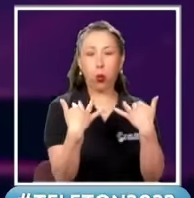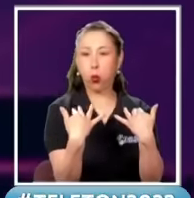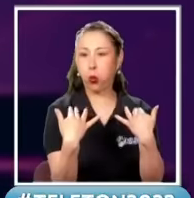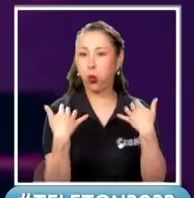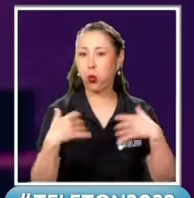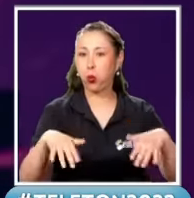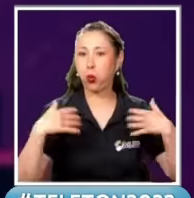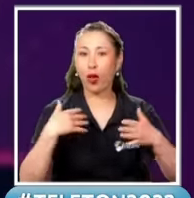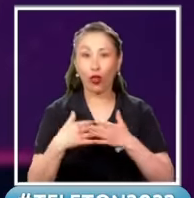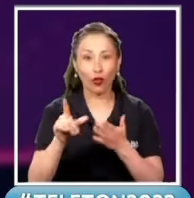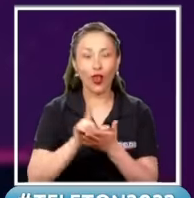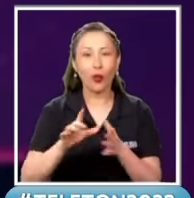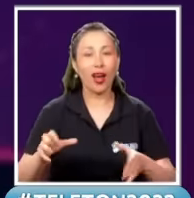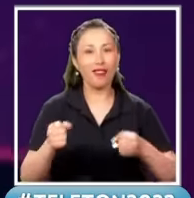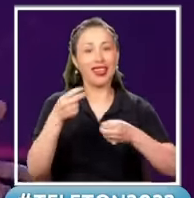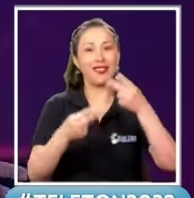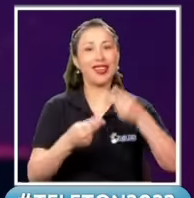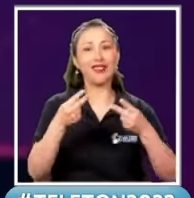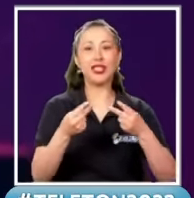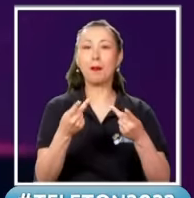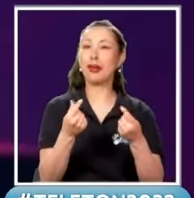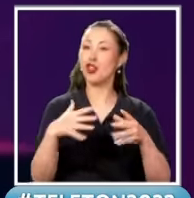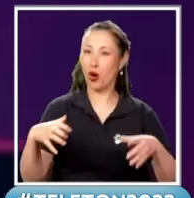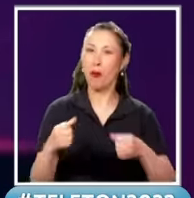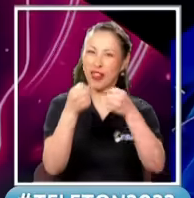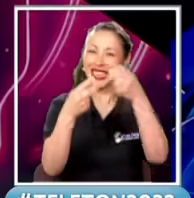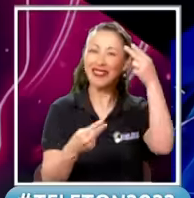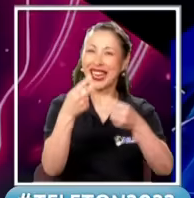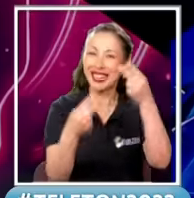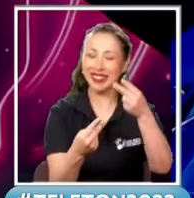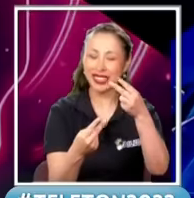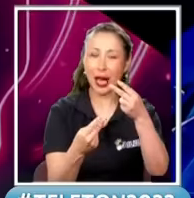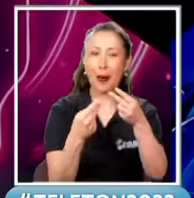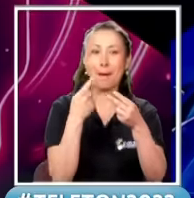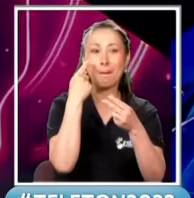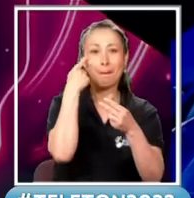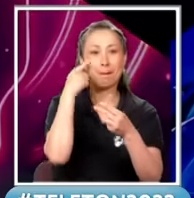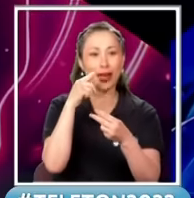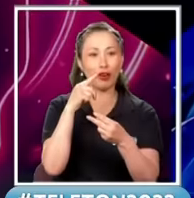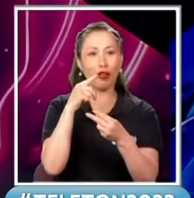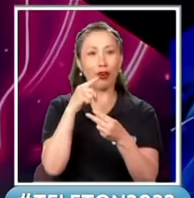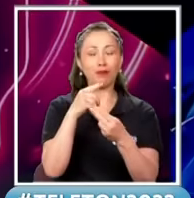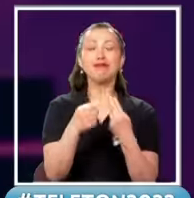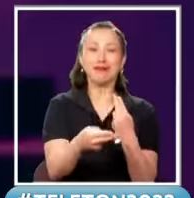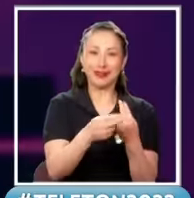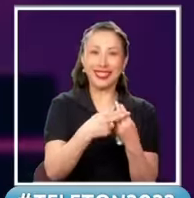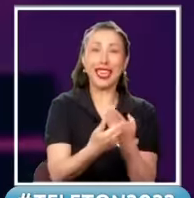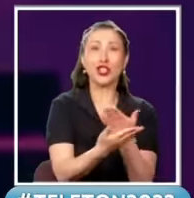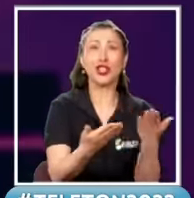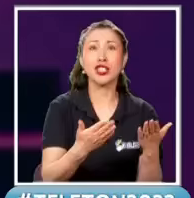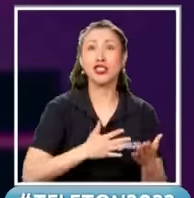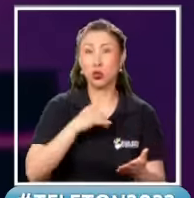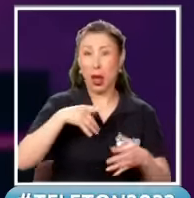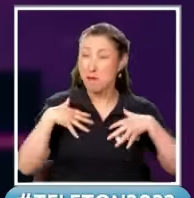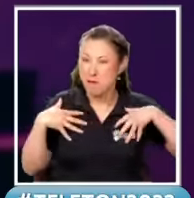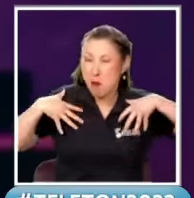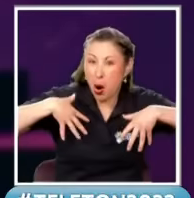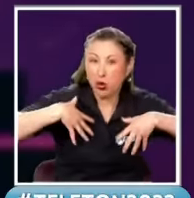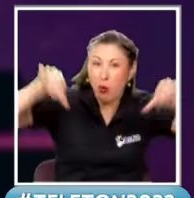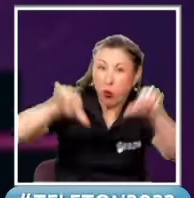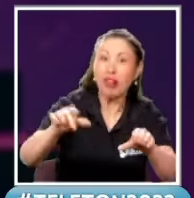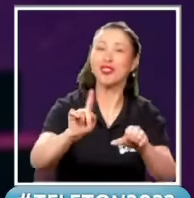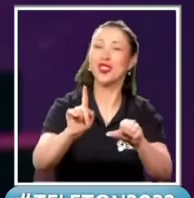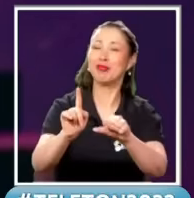la Quinta Vergara, es como que fuera el Festival de Viña, pero es la Teletón y siento que ustedes no son el monstruo. Ustedes